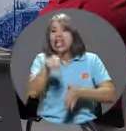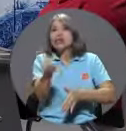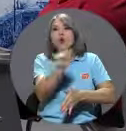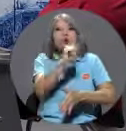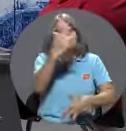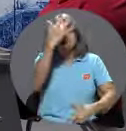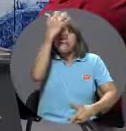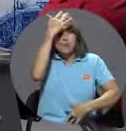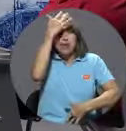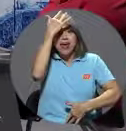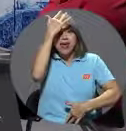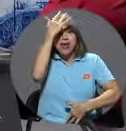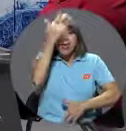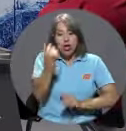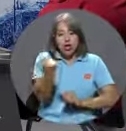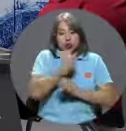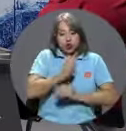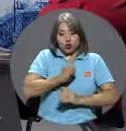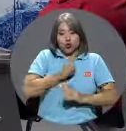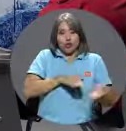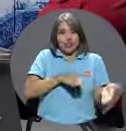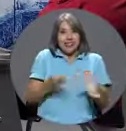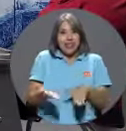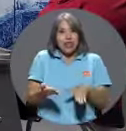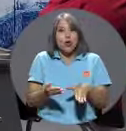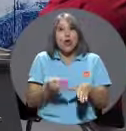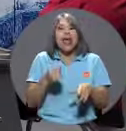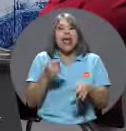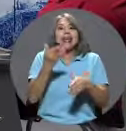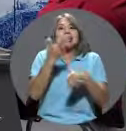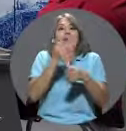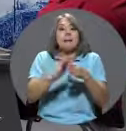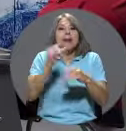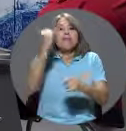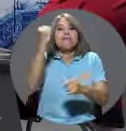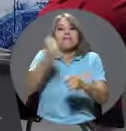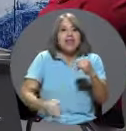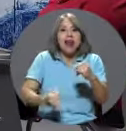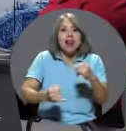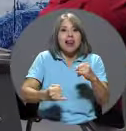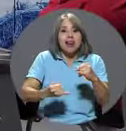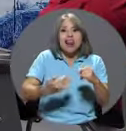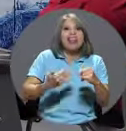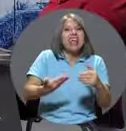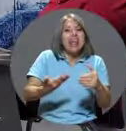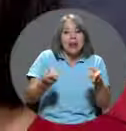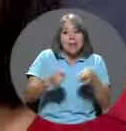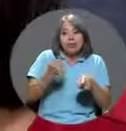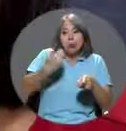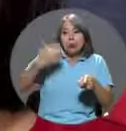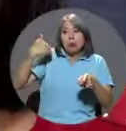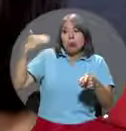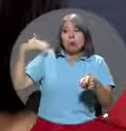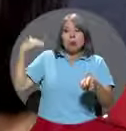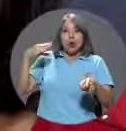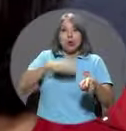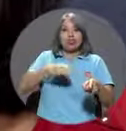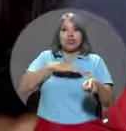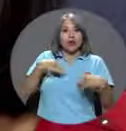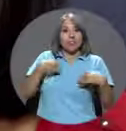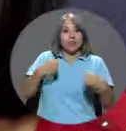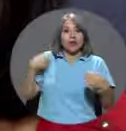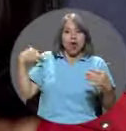sí, sino que es el desenlace de una serie de condiciones de salud que no fueron atendidas a tiempo y que desembocan en que la